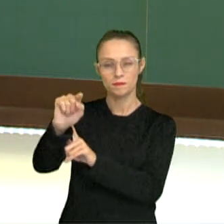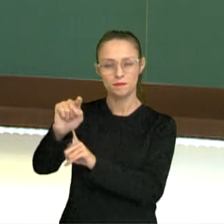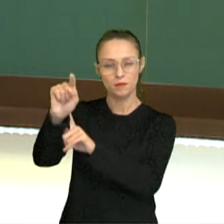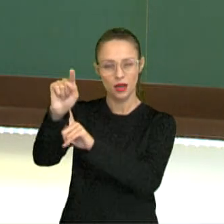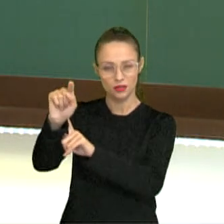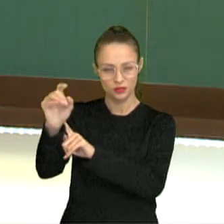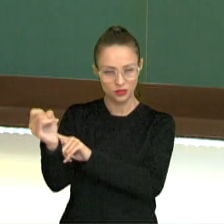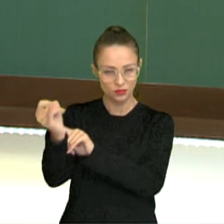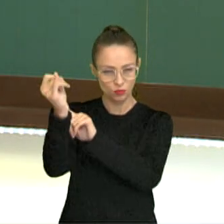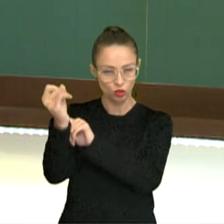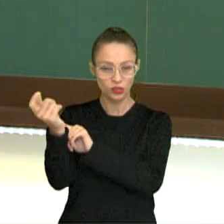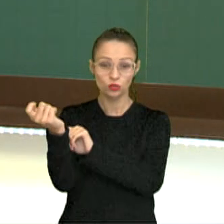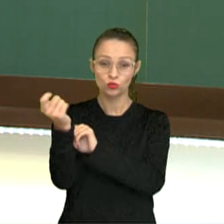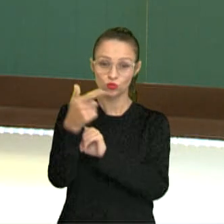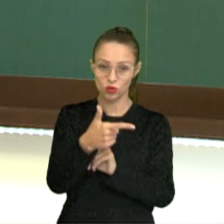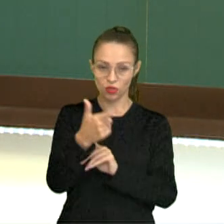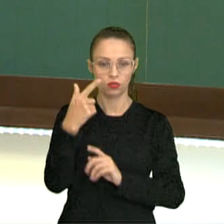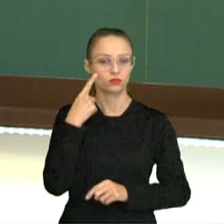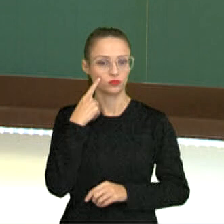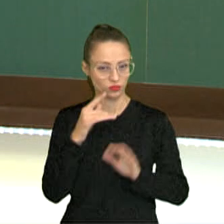certo?